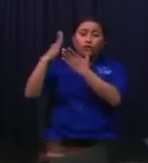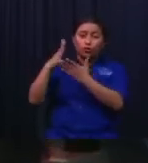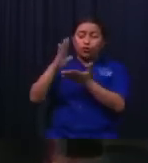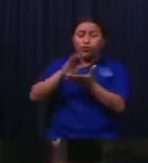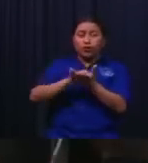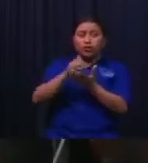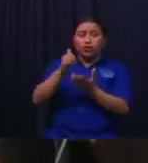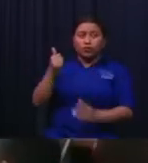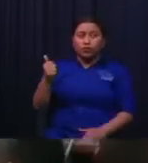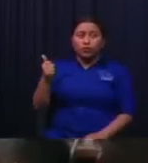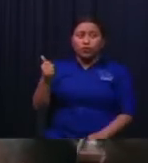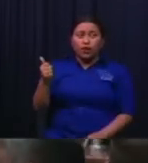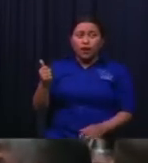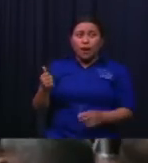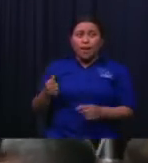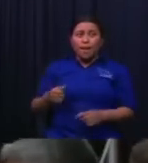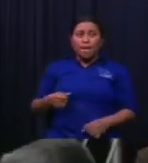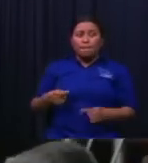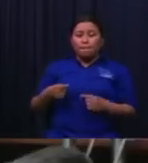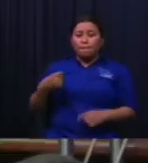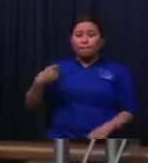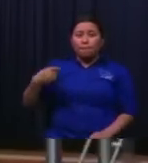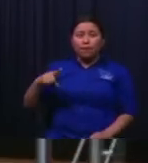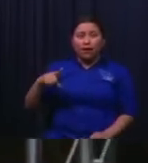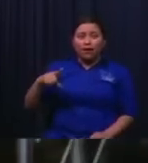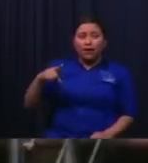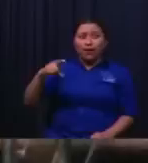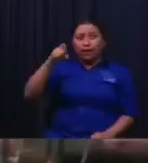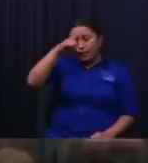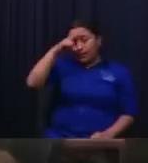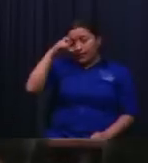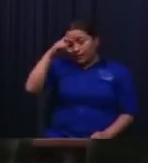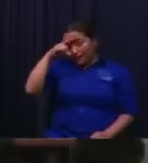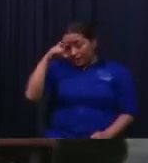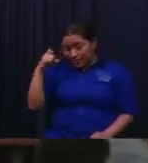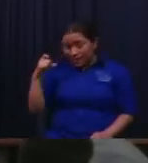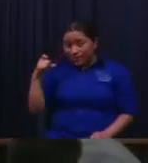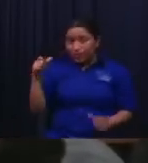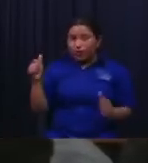No. Sino que Dios nos puso, hermano, para que nos fuéramos apoyando,